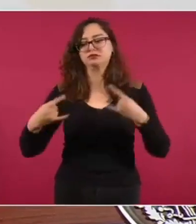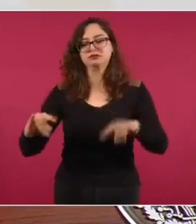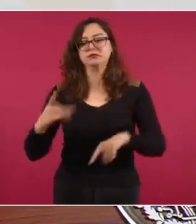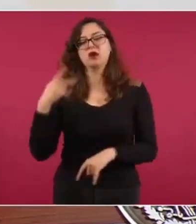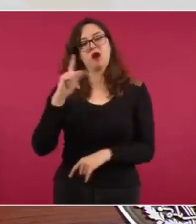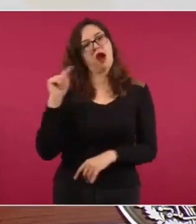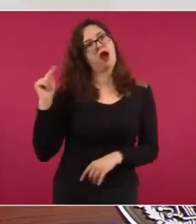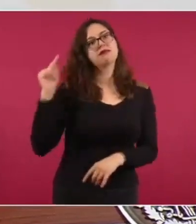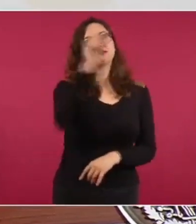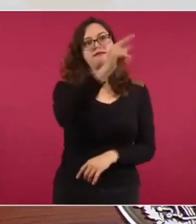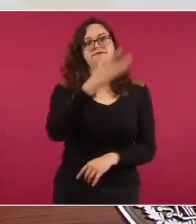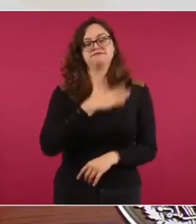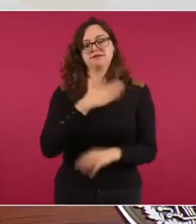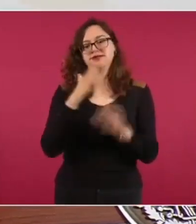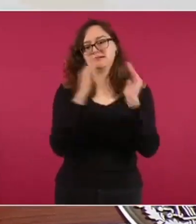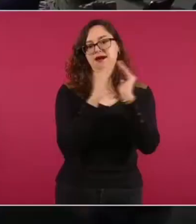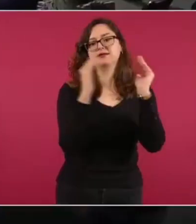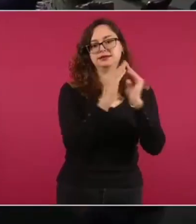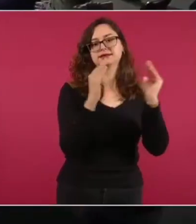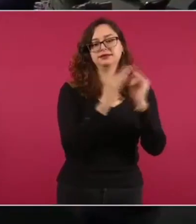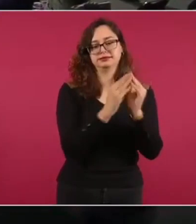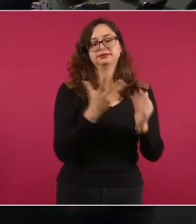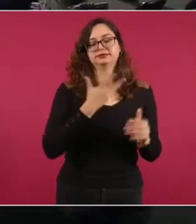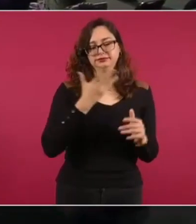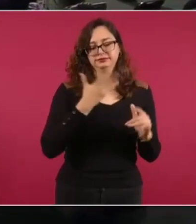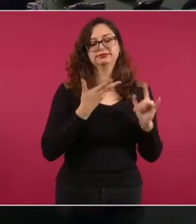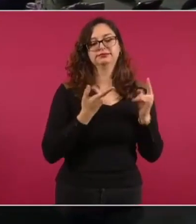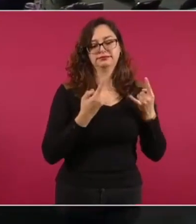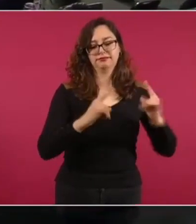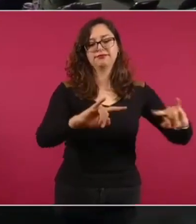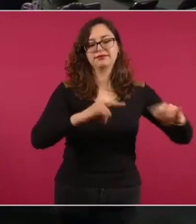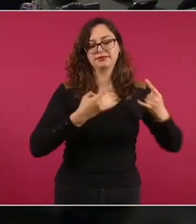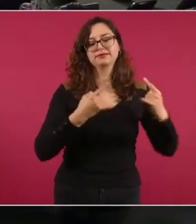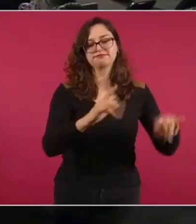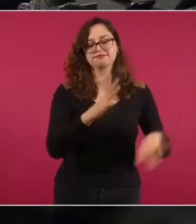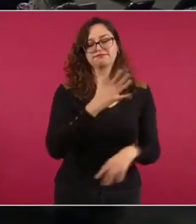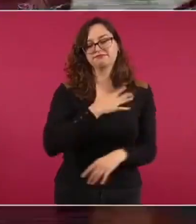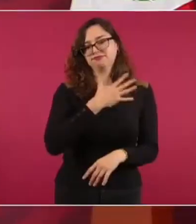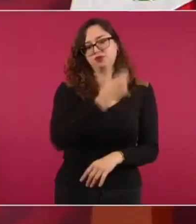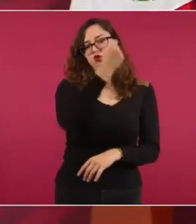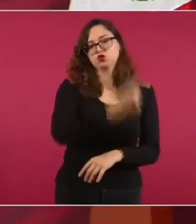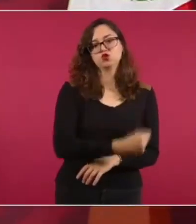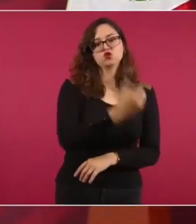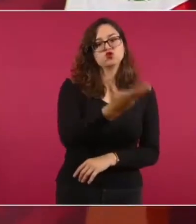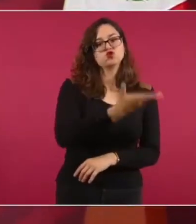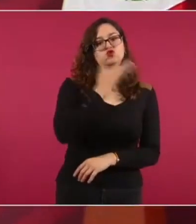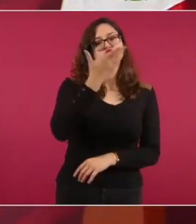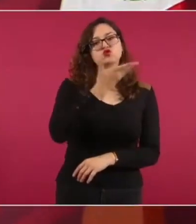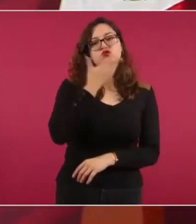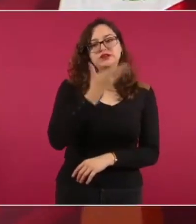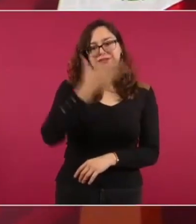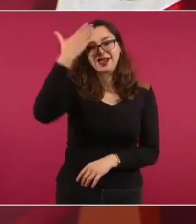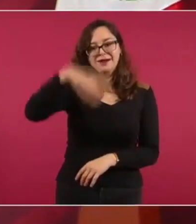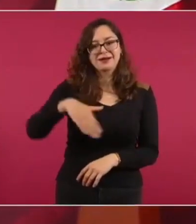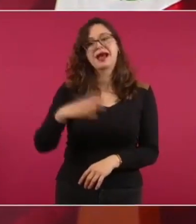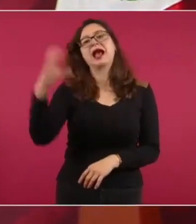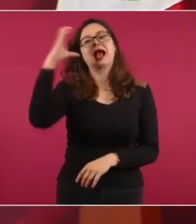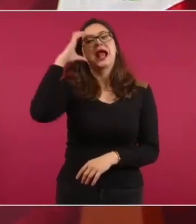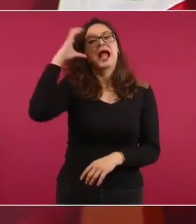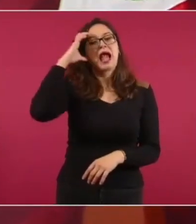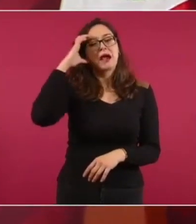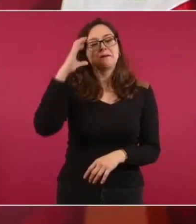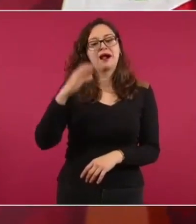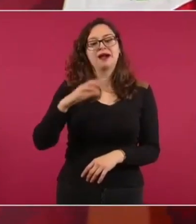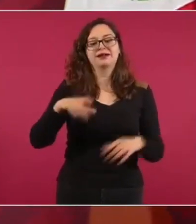hamaqueros y como se acostumbra en el sureste, está la cama y arriba